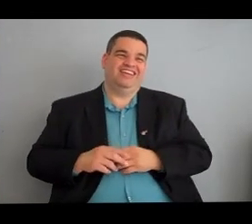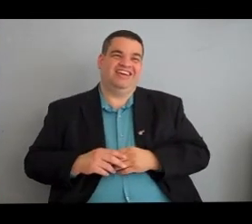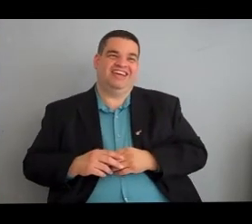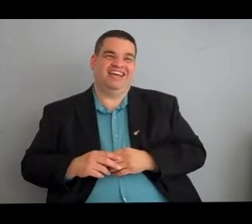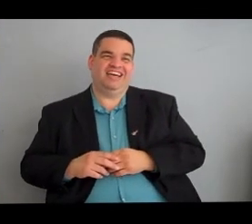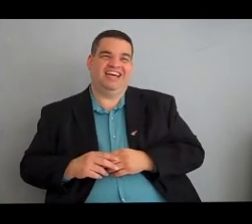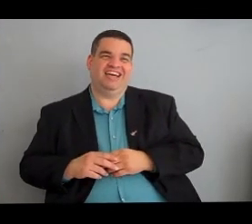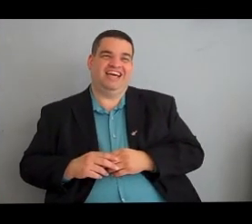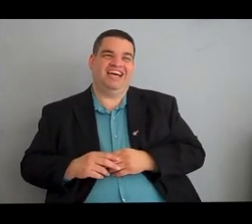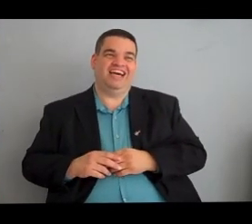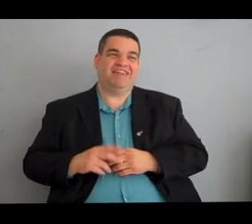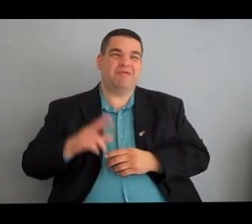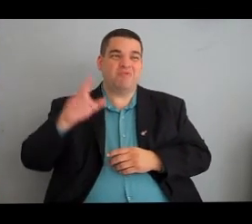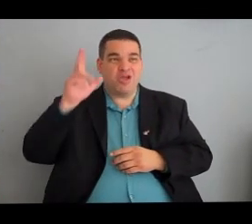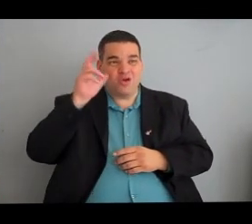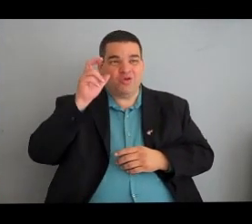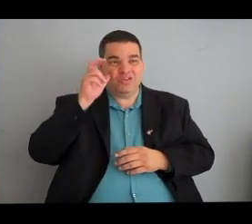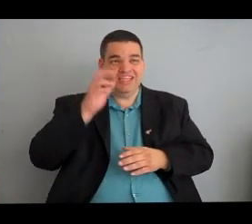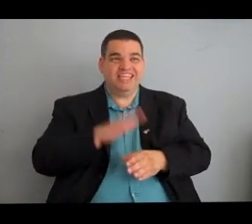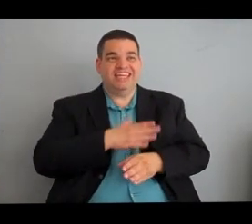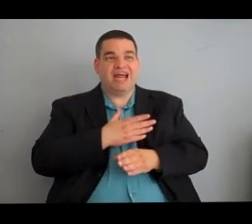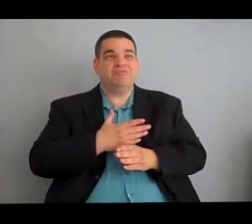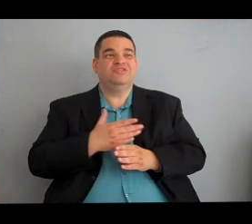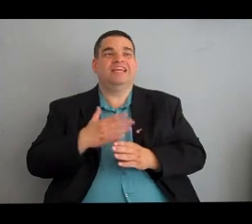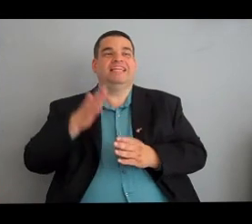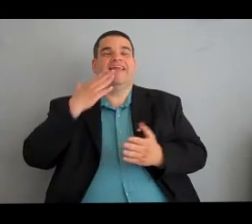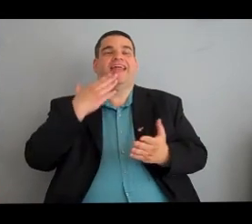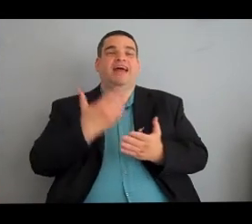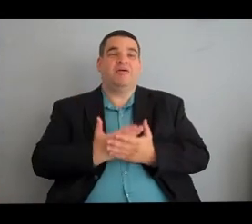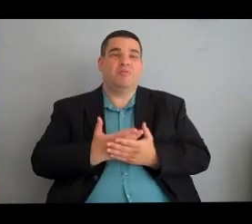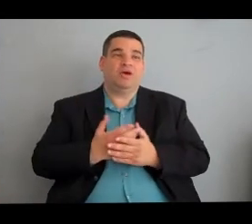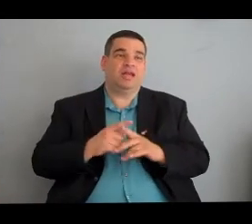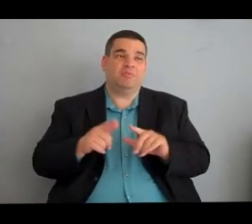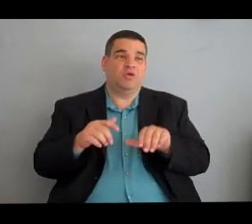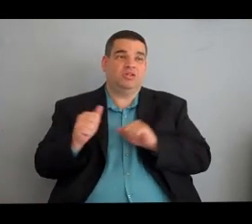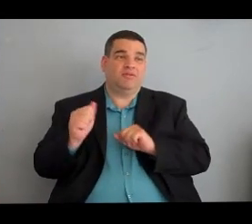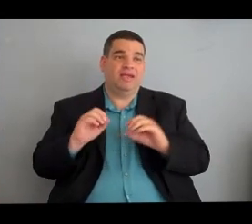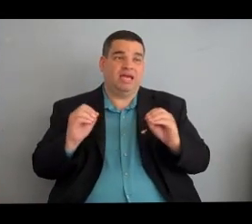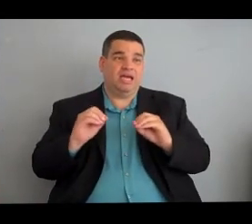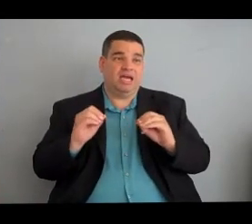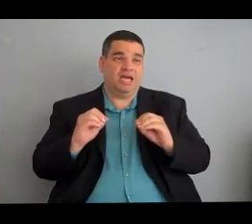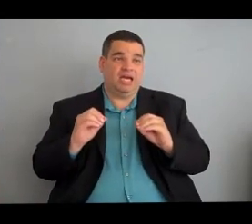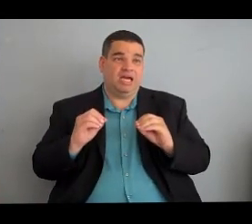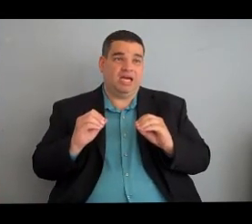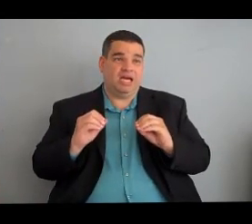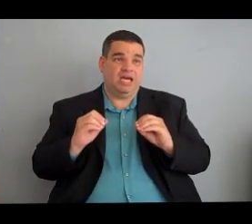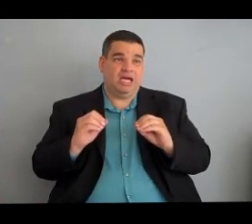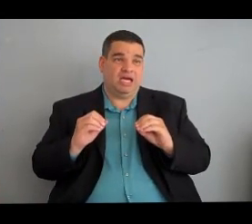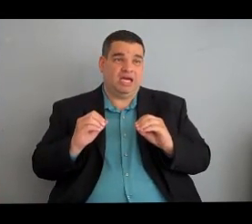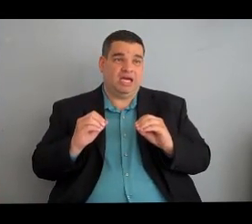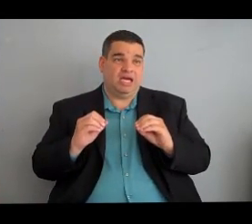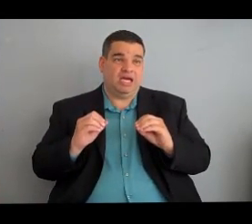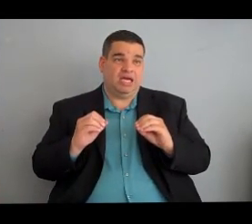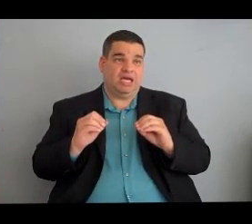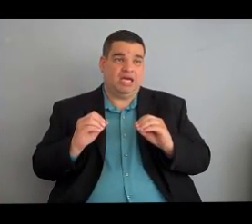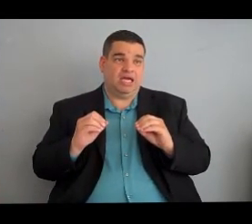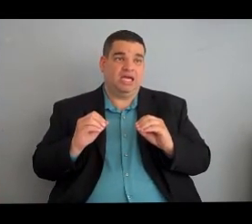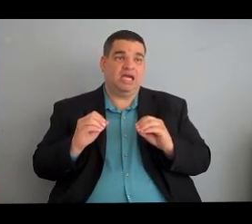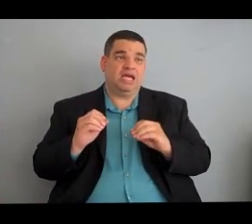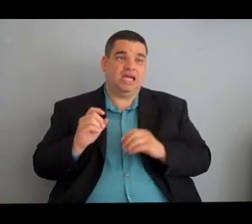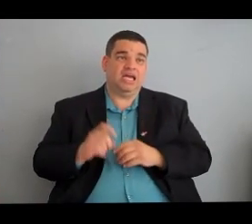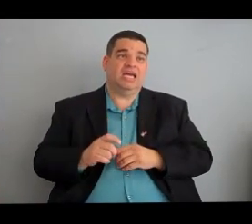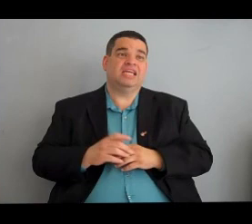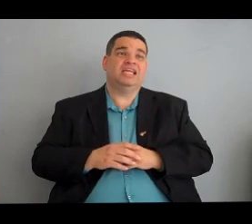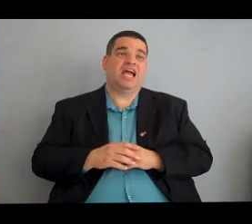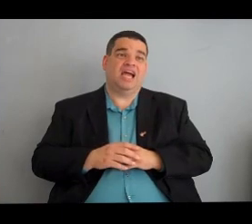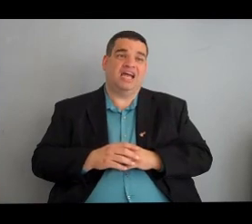musiquita de la buena, pero no se vaya nadie, porque nosotros tenemos como que ir a break. Sí. Qué sonido tan triste